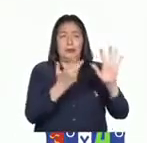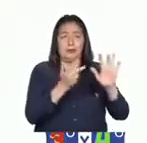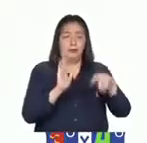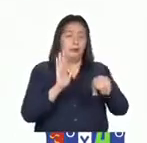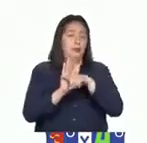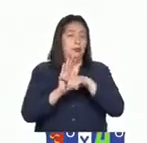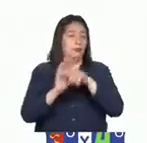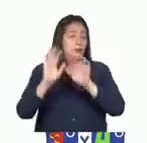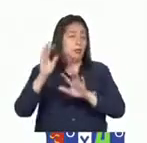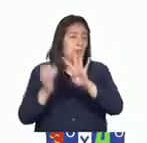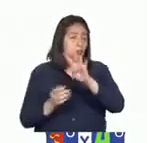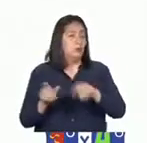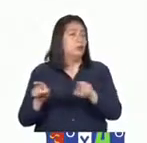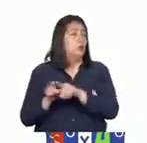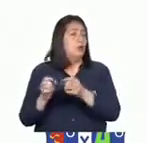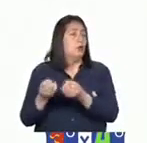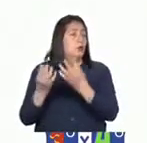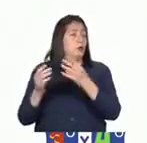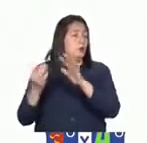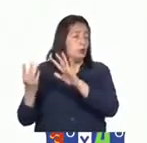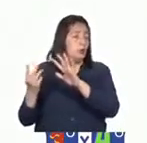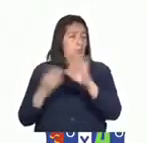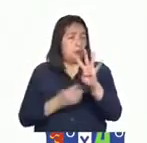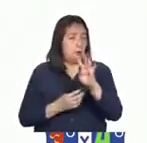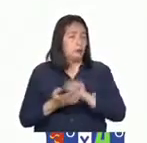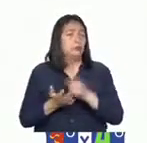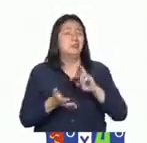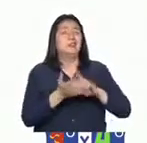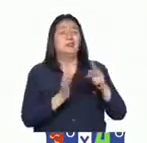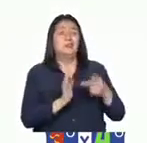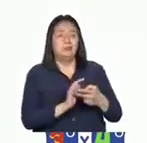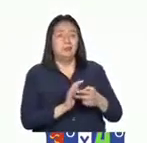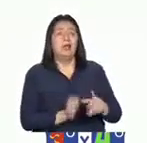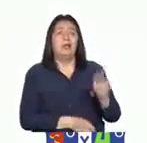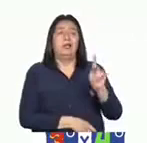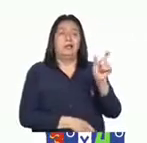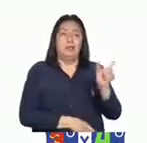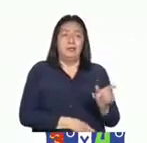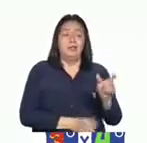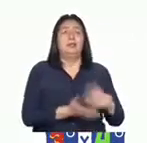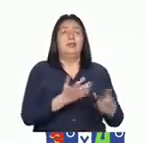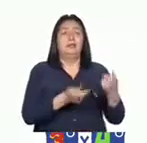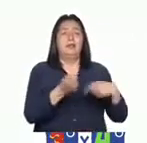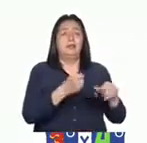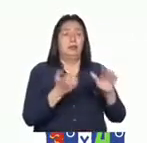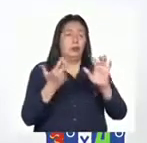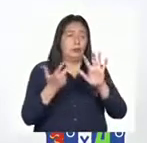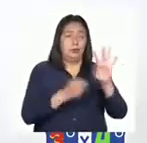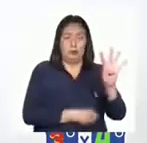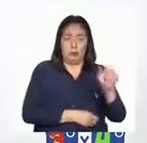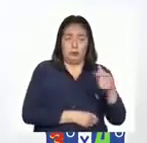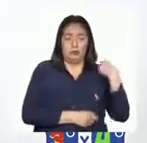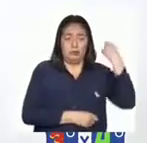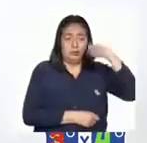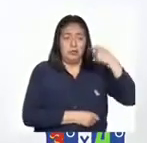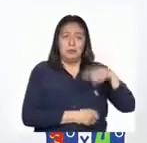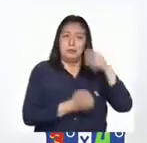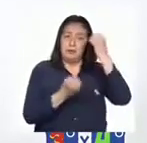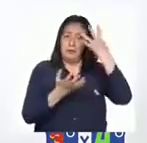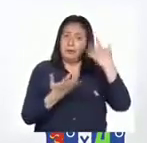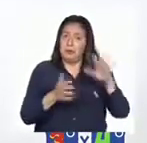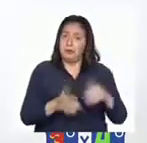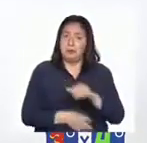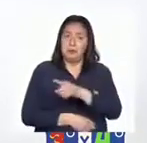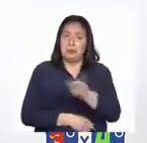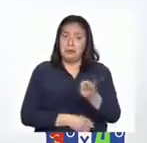98 menos 14 es igual a 84, es decir, Quilla vendió 84 chalinas. Con ese dato,